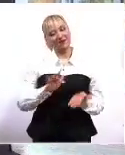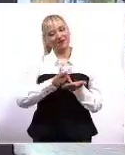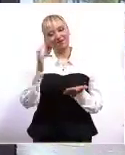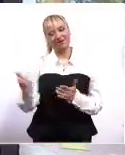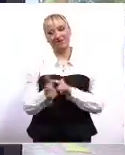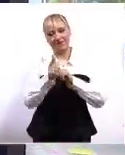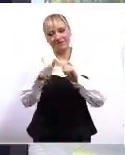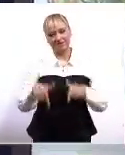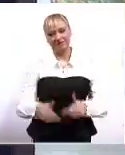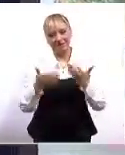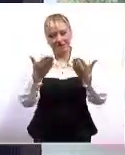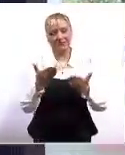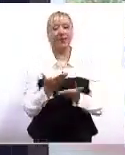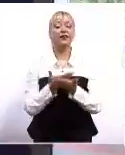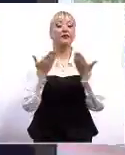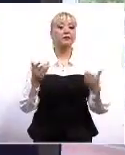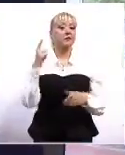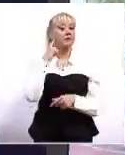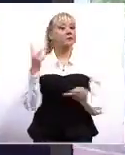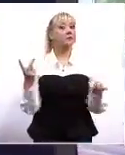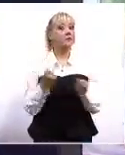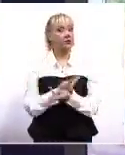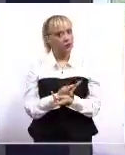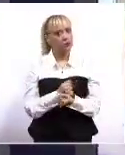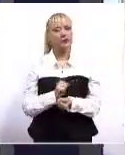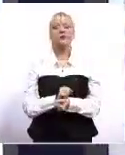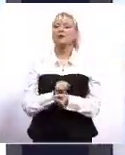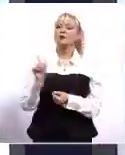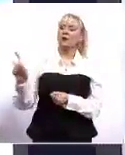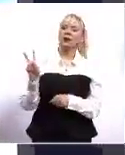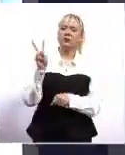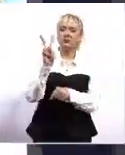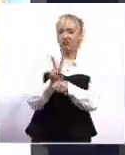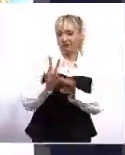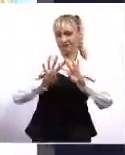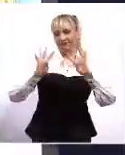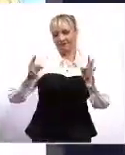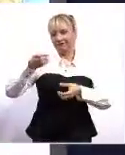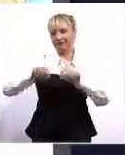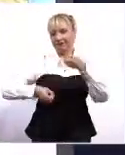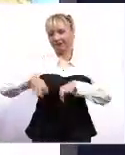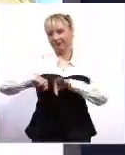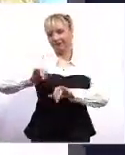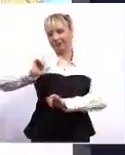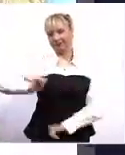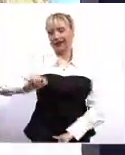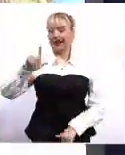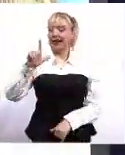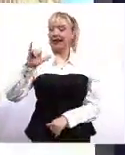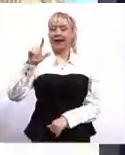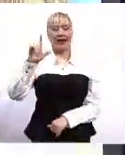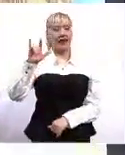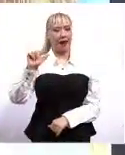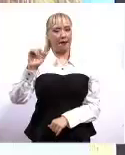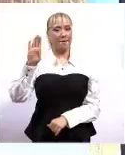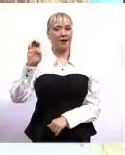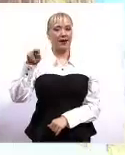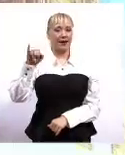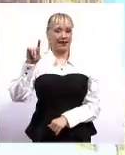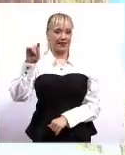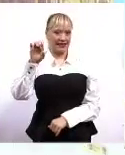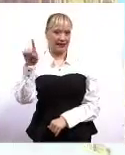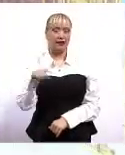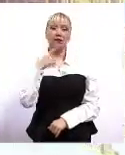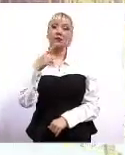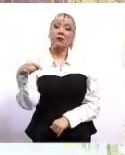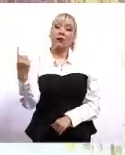Gracias por continuar con nosotros. Tenemos más información. La consejera de la Judicatura Federal, Lilia Mónica López Benítez, aseguró que las personas impartidoras